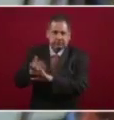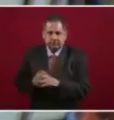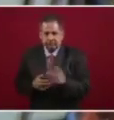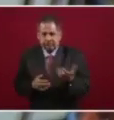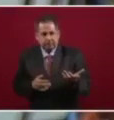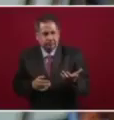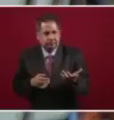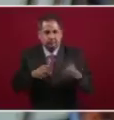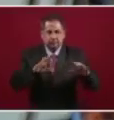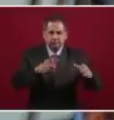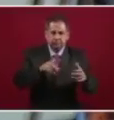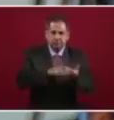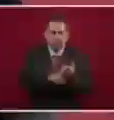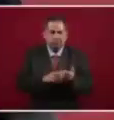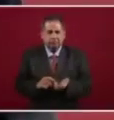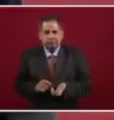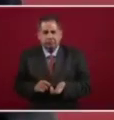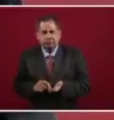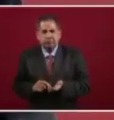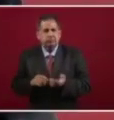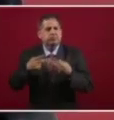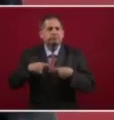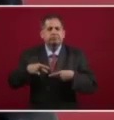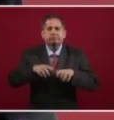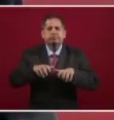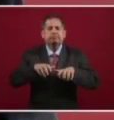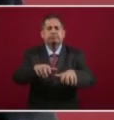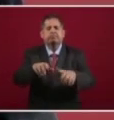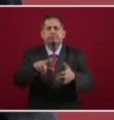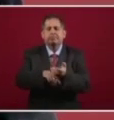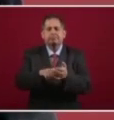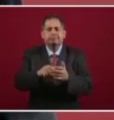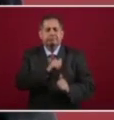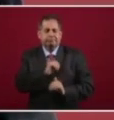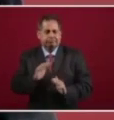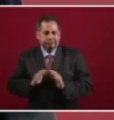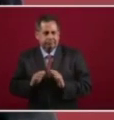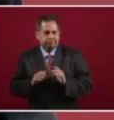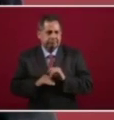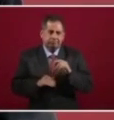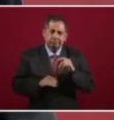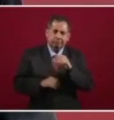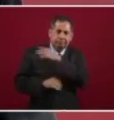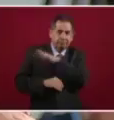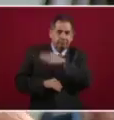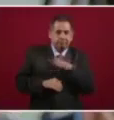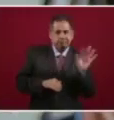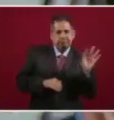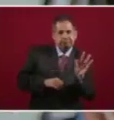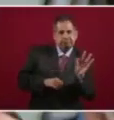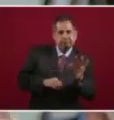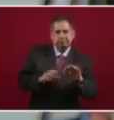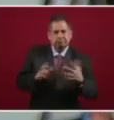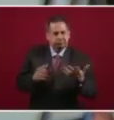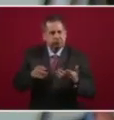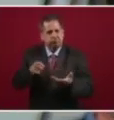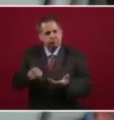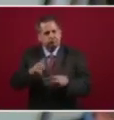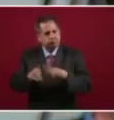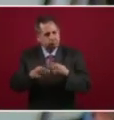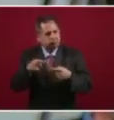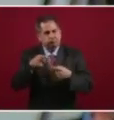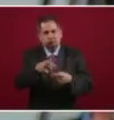están en tropa, no de generales que están en retiro, por los que han estado una y otra